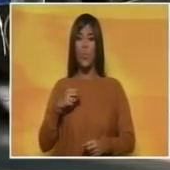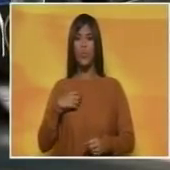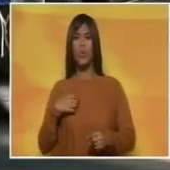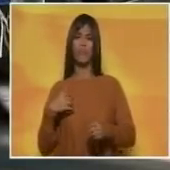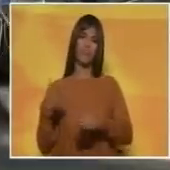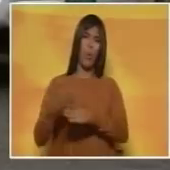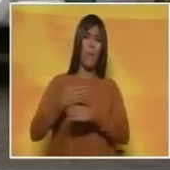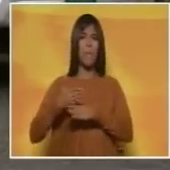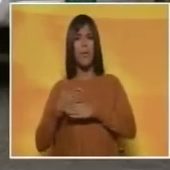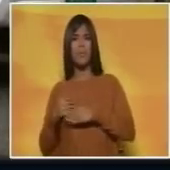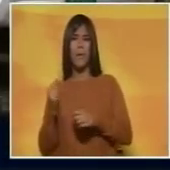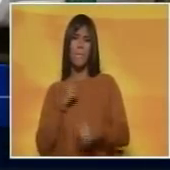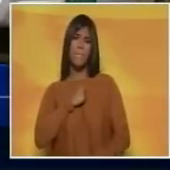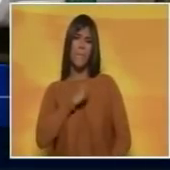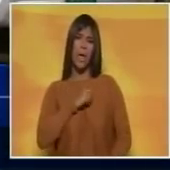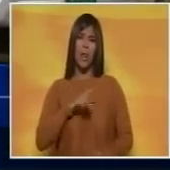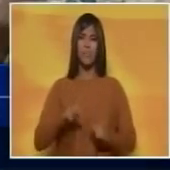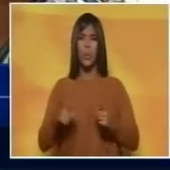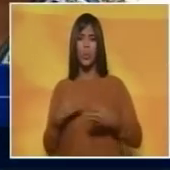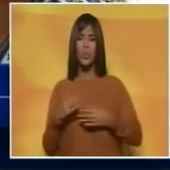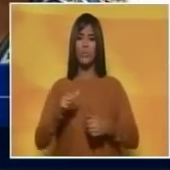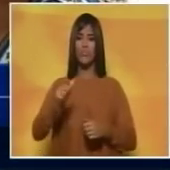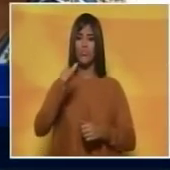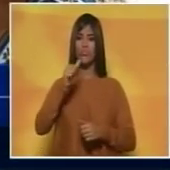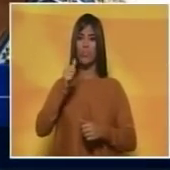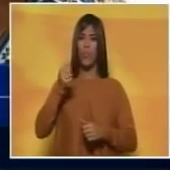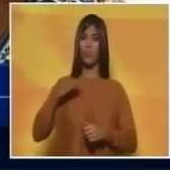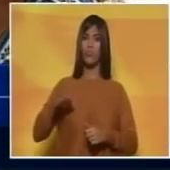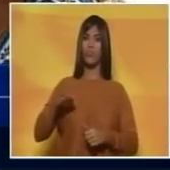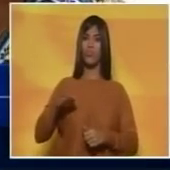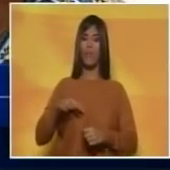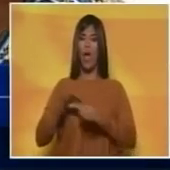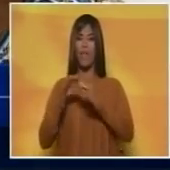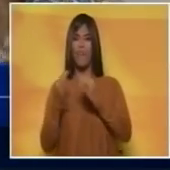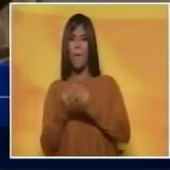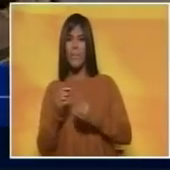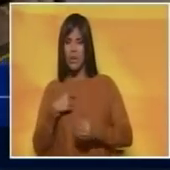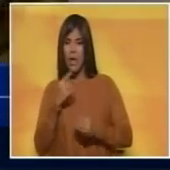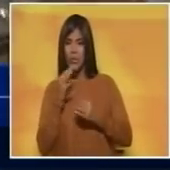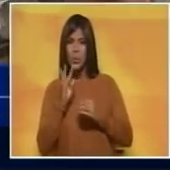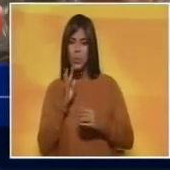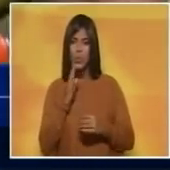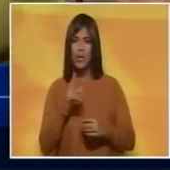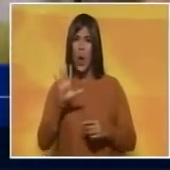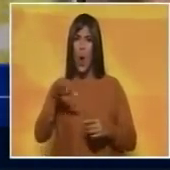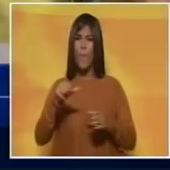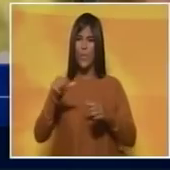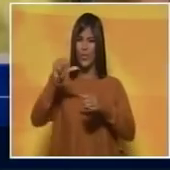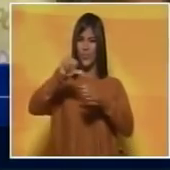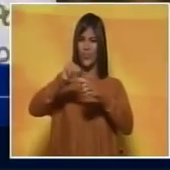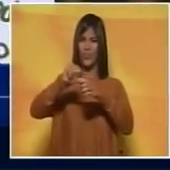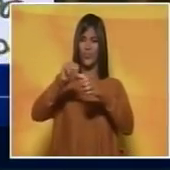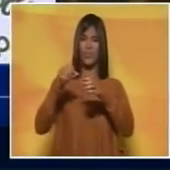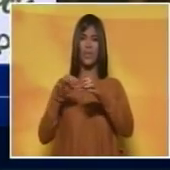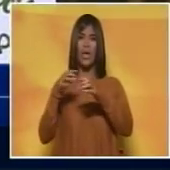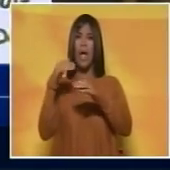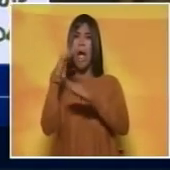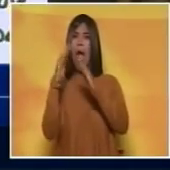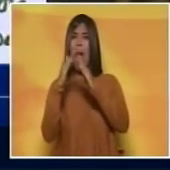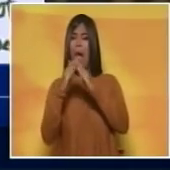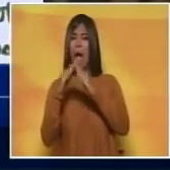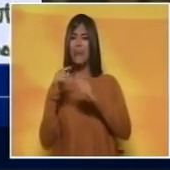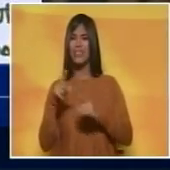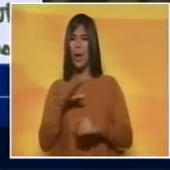entre amigos lo llevaría a la muerte. Sus familiares cuentan que compró una botella de licor artesanal en una casa